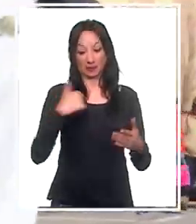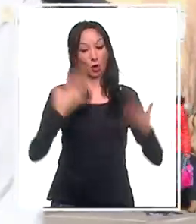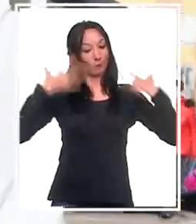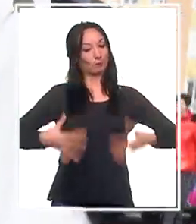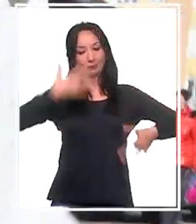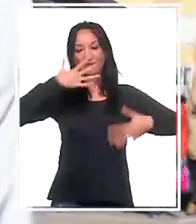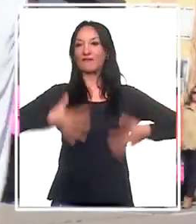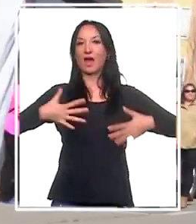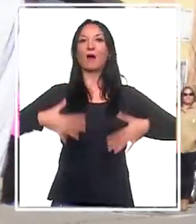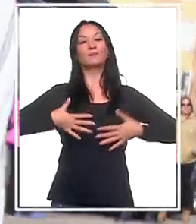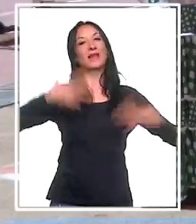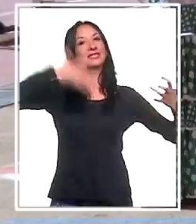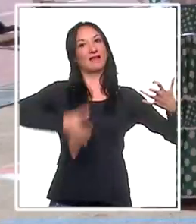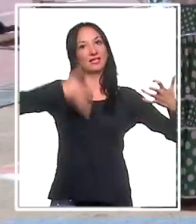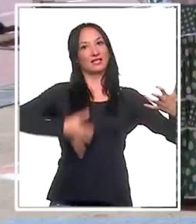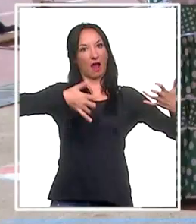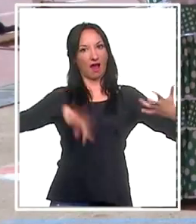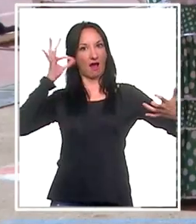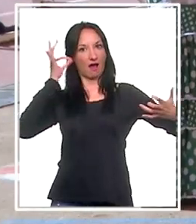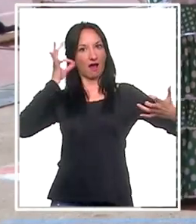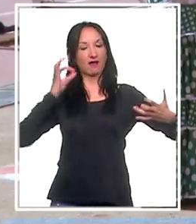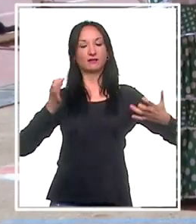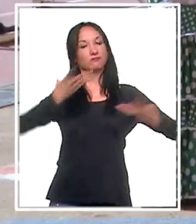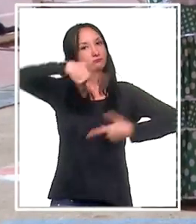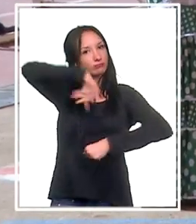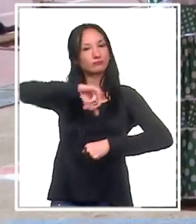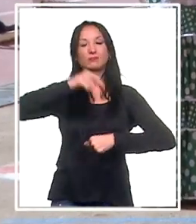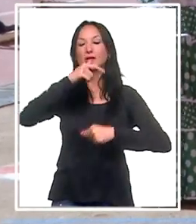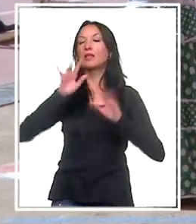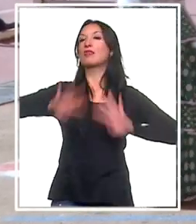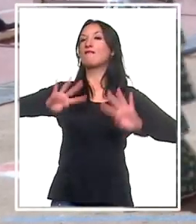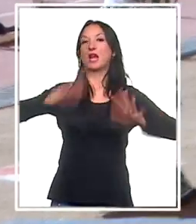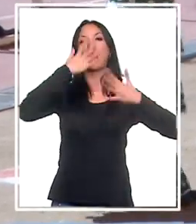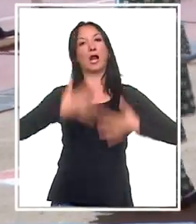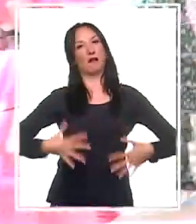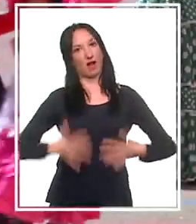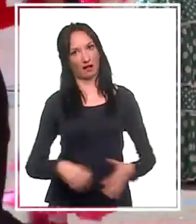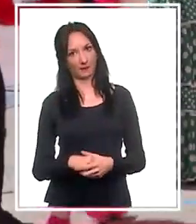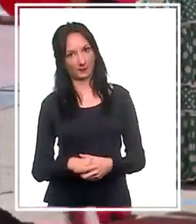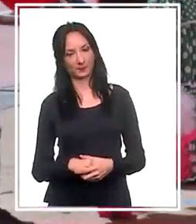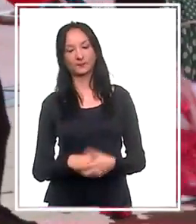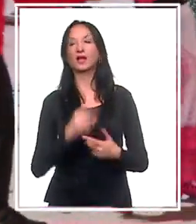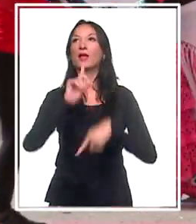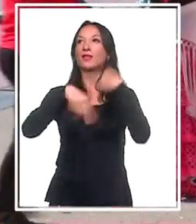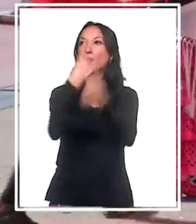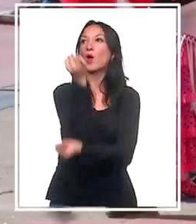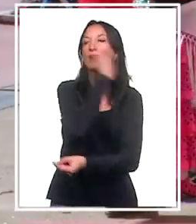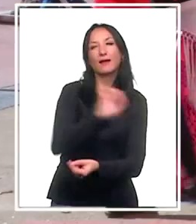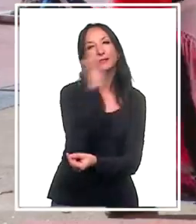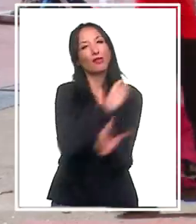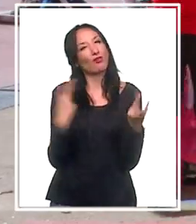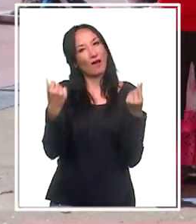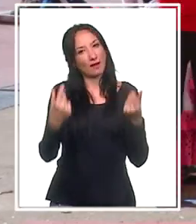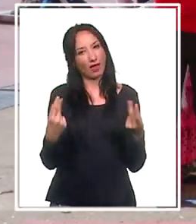s macías para nada cantando y